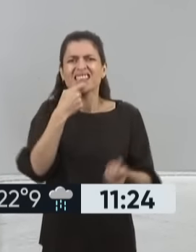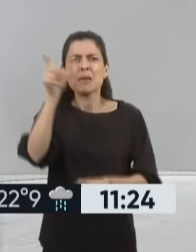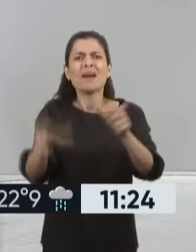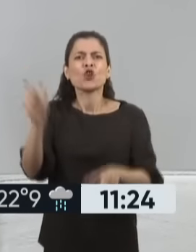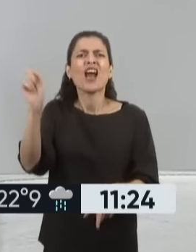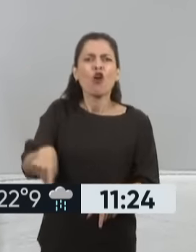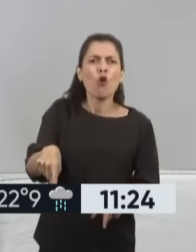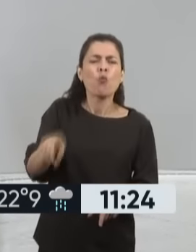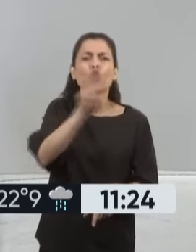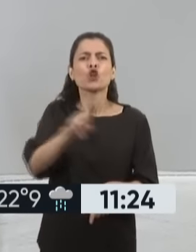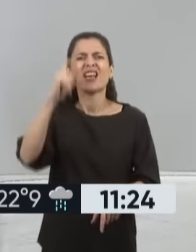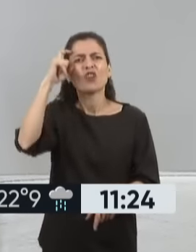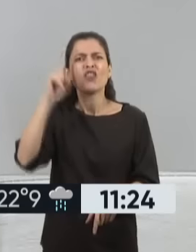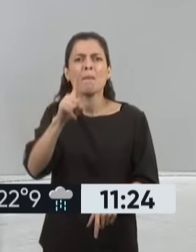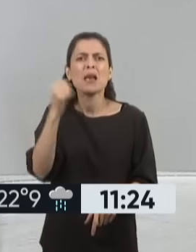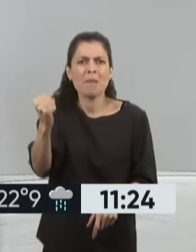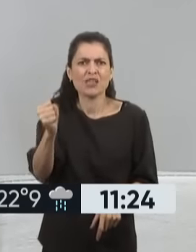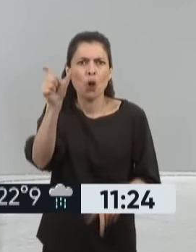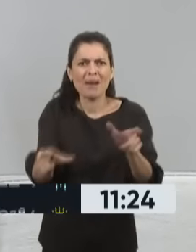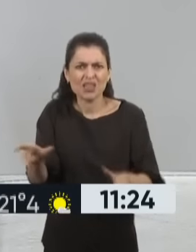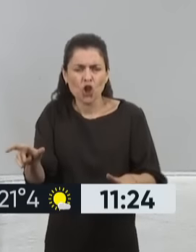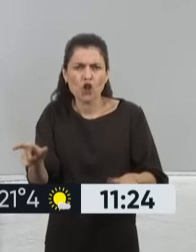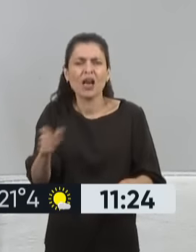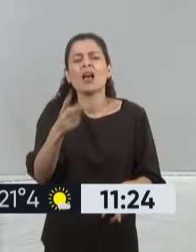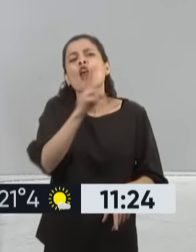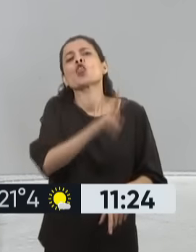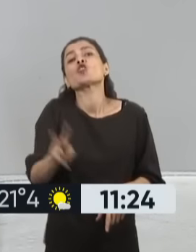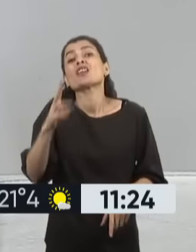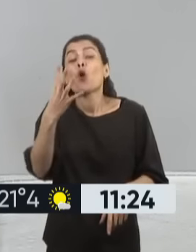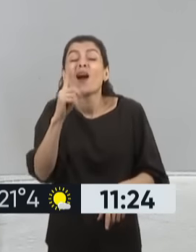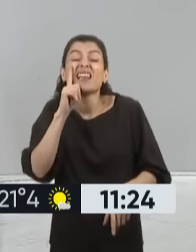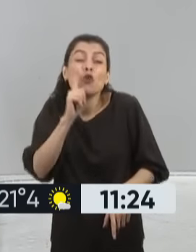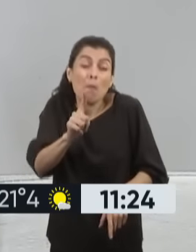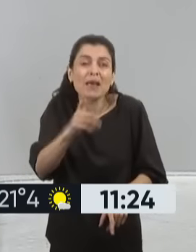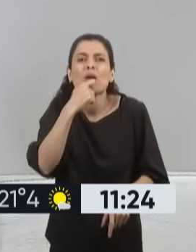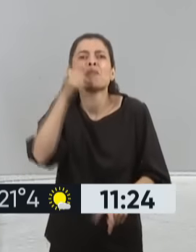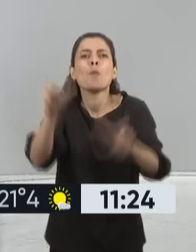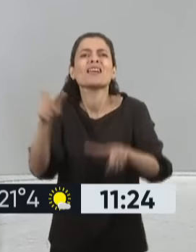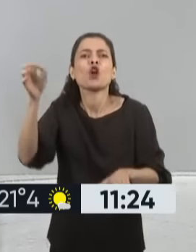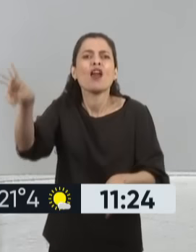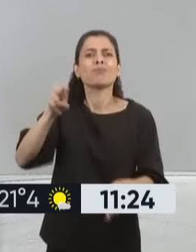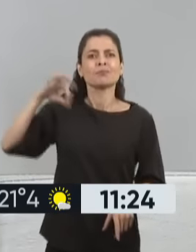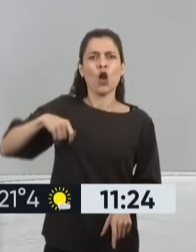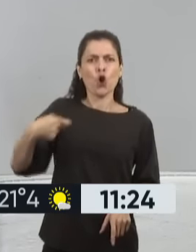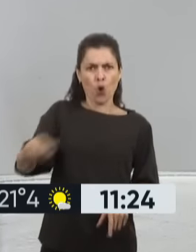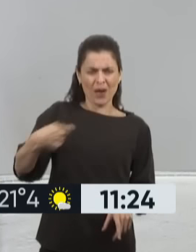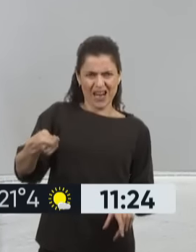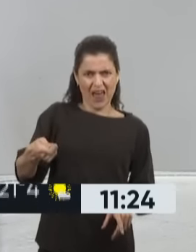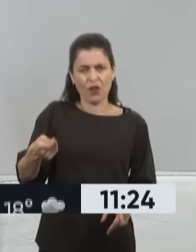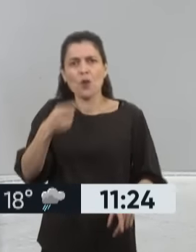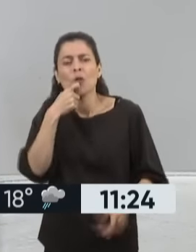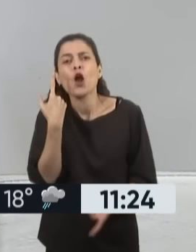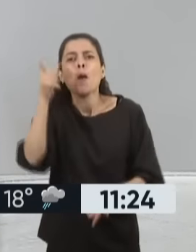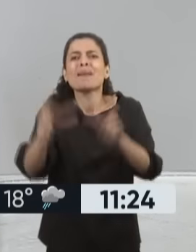vital inmóvil sale 202,000 pes eh 241,000 pes con bonos los jubilados la mínima potencial trabajo 78,000